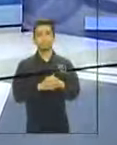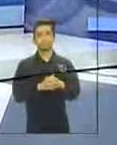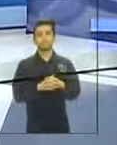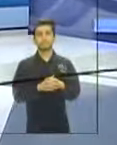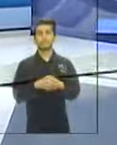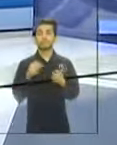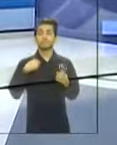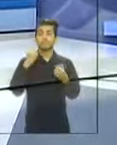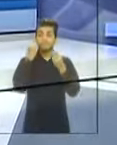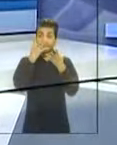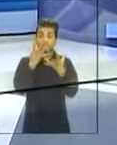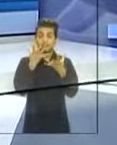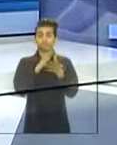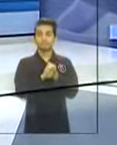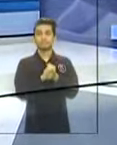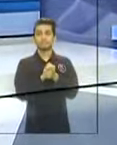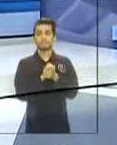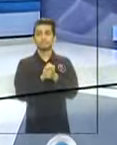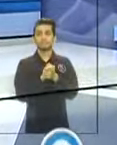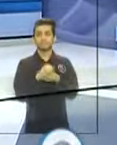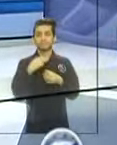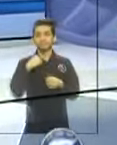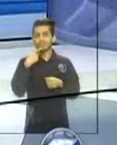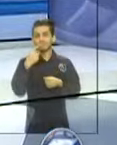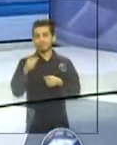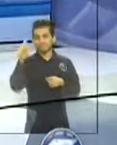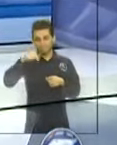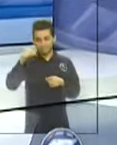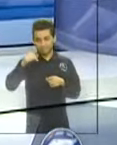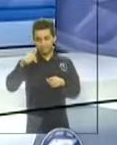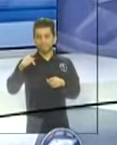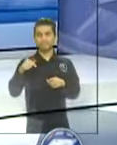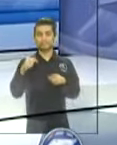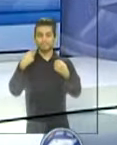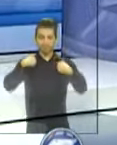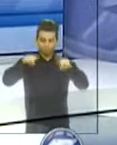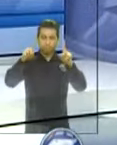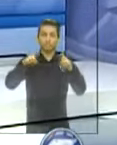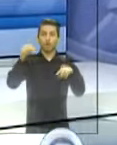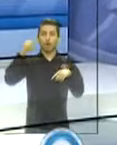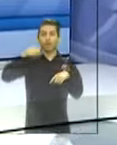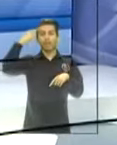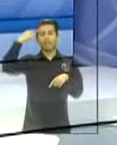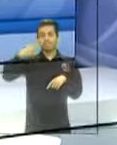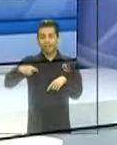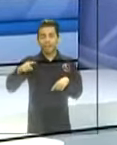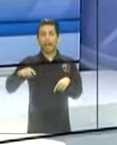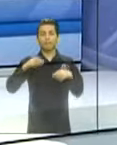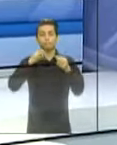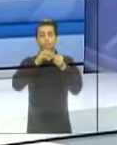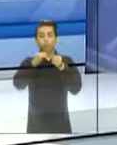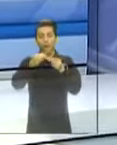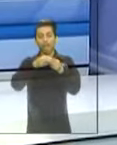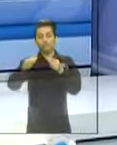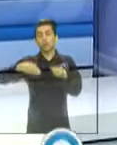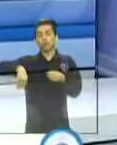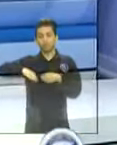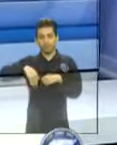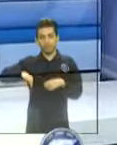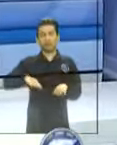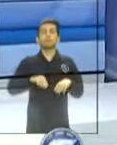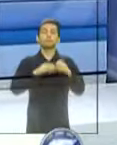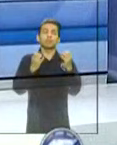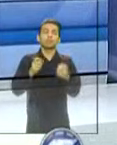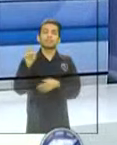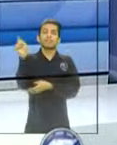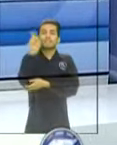Habíamos anticipado al inicio de esta emisión, hoy se celebra el Día de los Pueblos Indígenas, de tal manera que la fiscal general del Ministerio